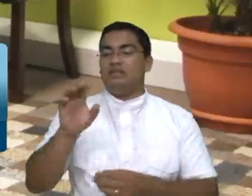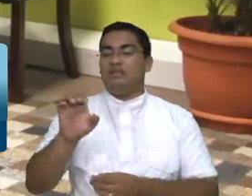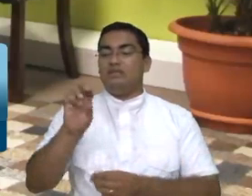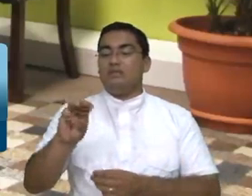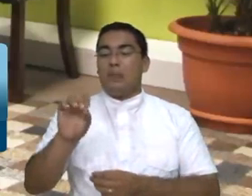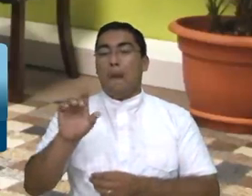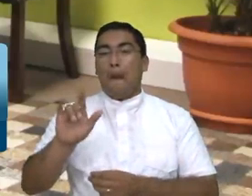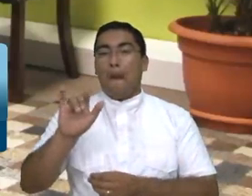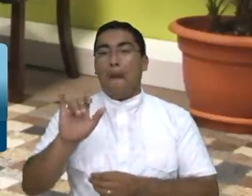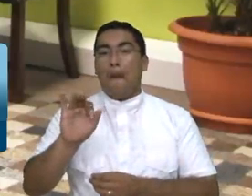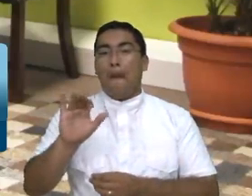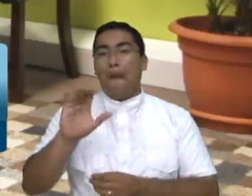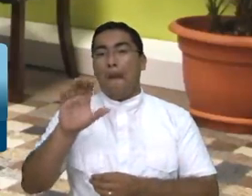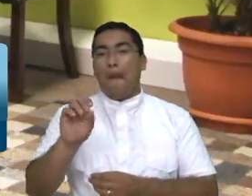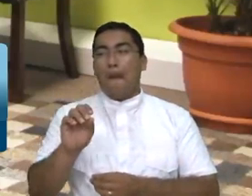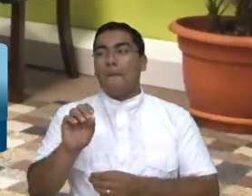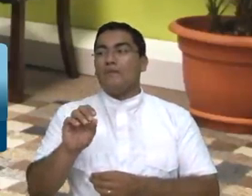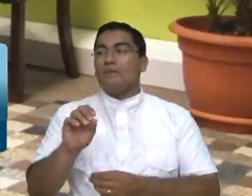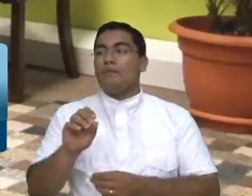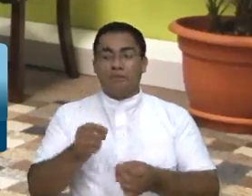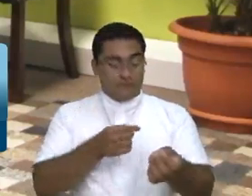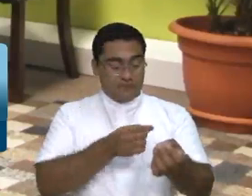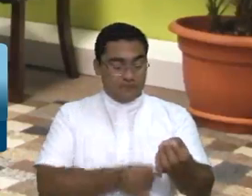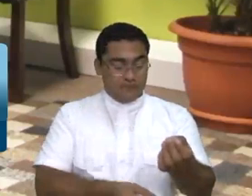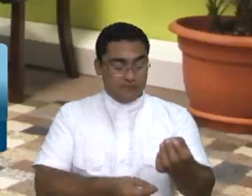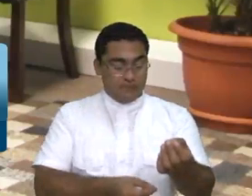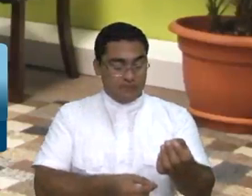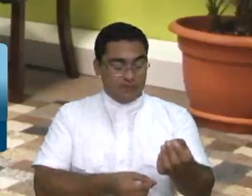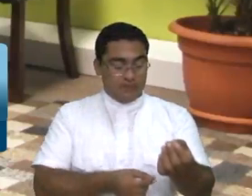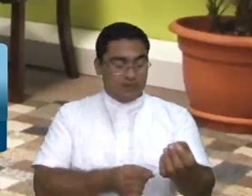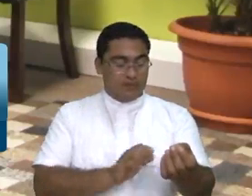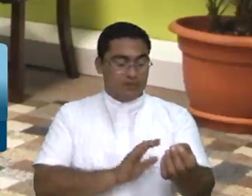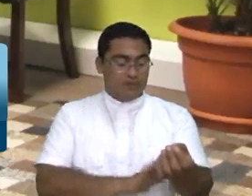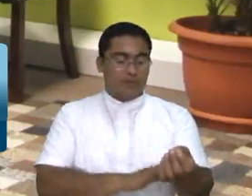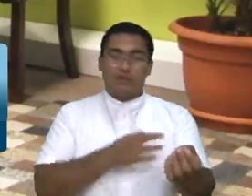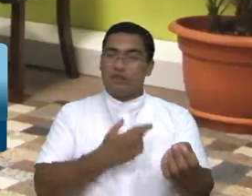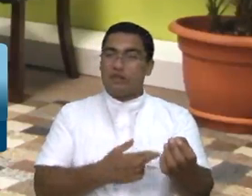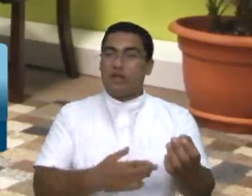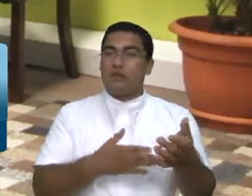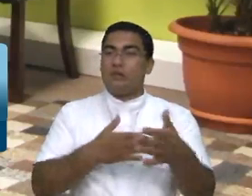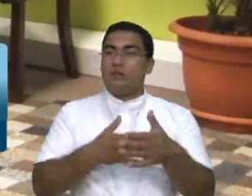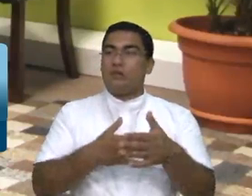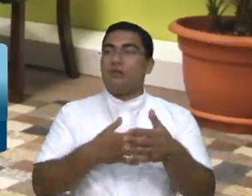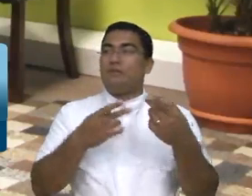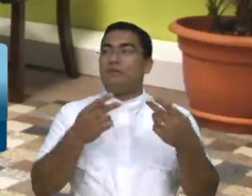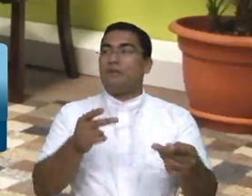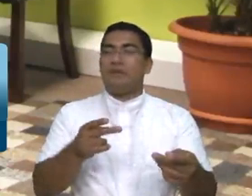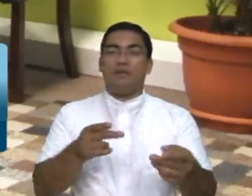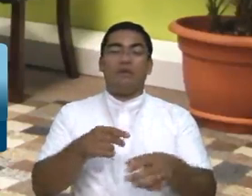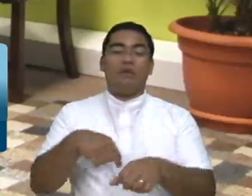normales, inicialmente después de una herida, se va a dejar de sangrar de manera inmediata, pero en una